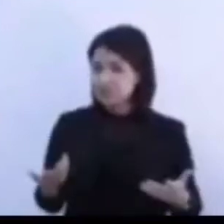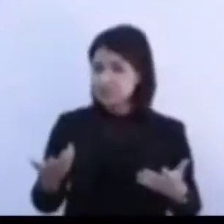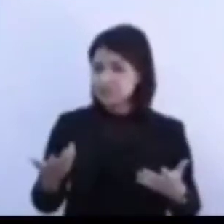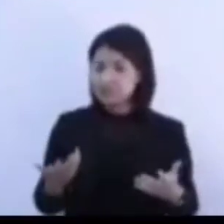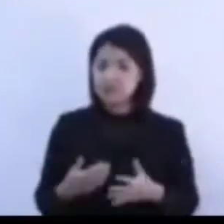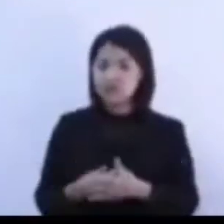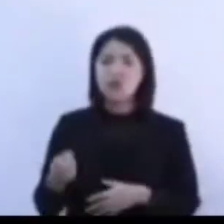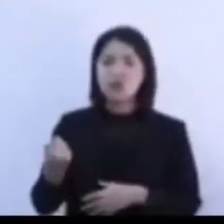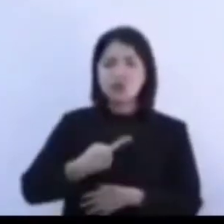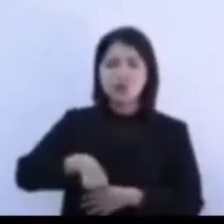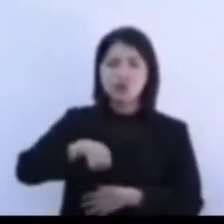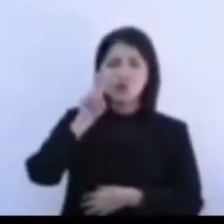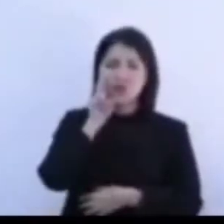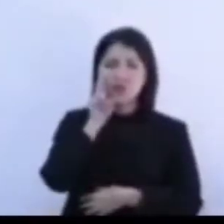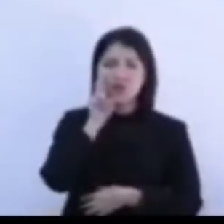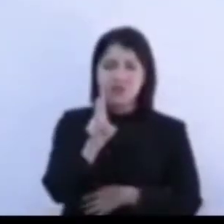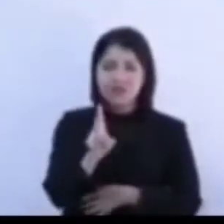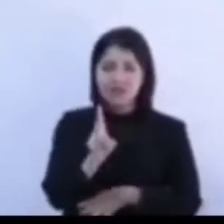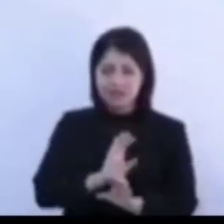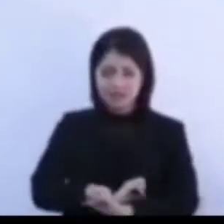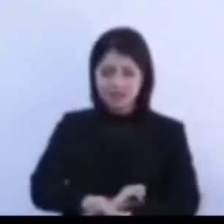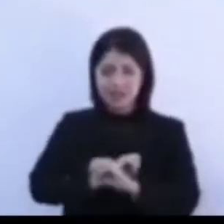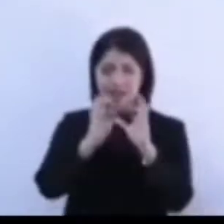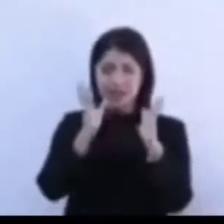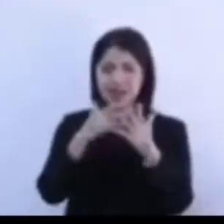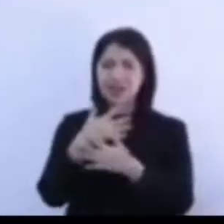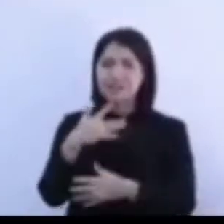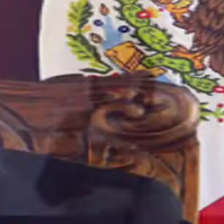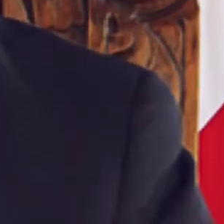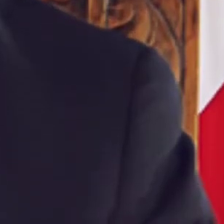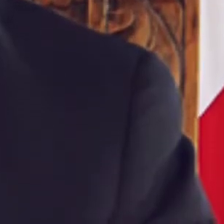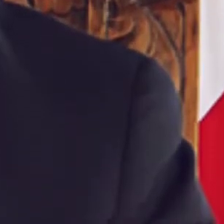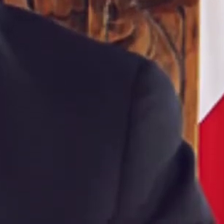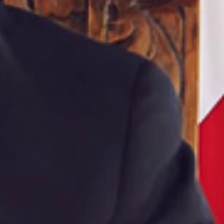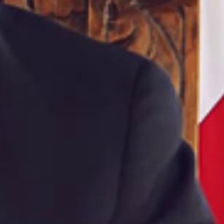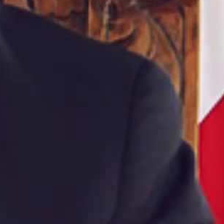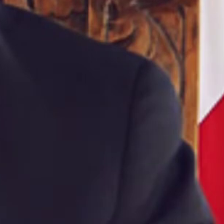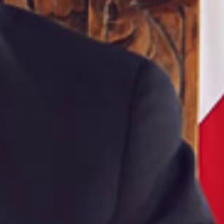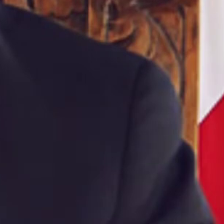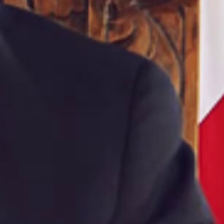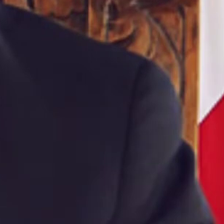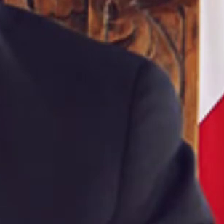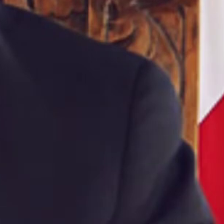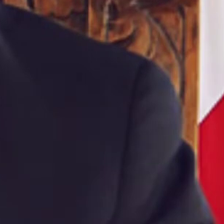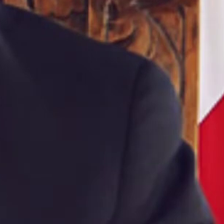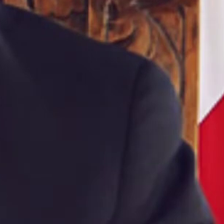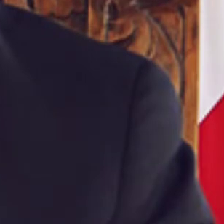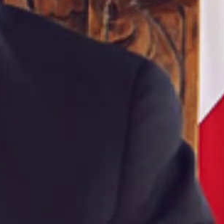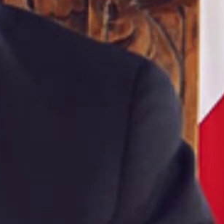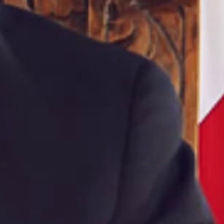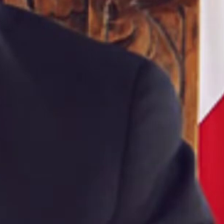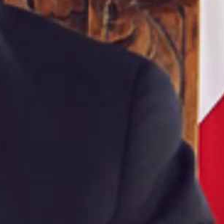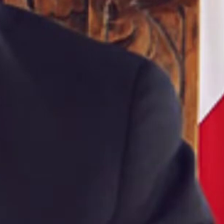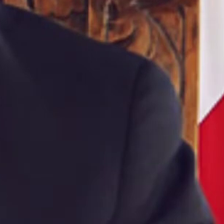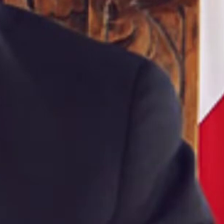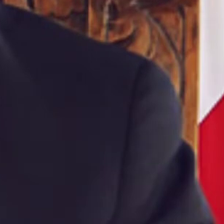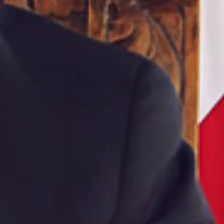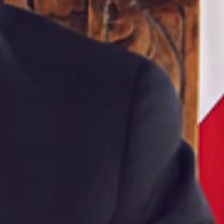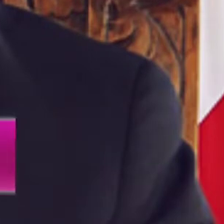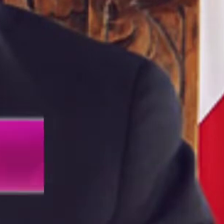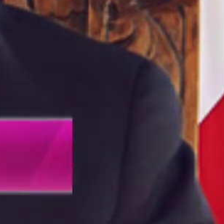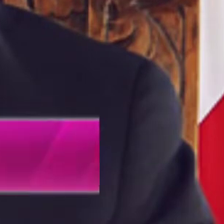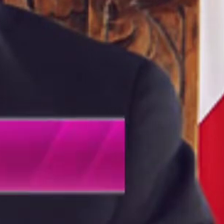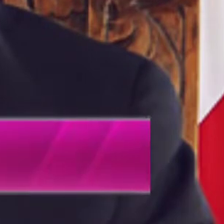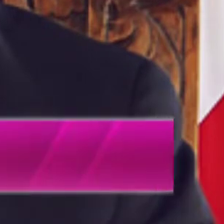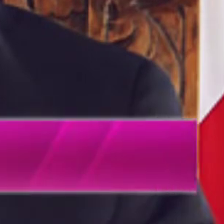nos dejan ver con mucha claridad, pues que le tienen miedo al ingeniero Silvano. Es decir, va un informe y entonces mandas